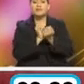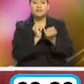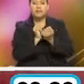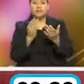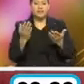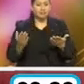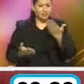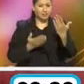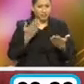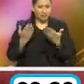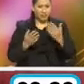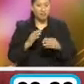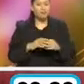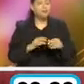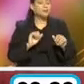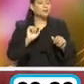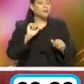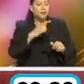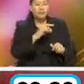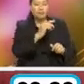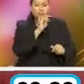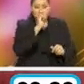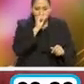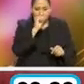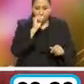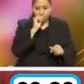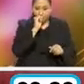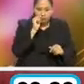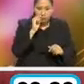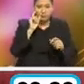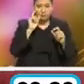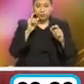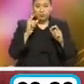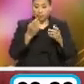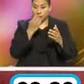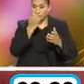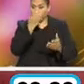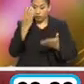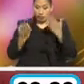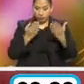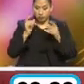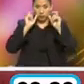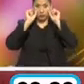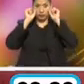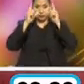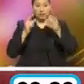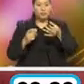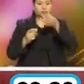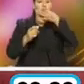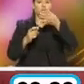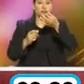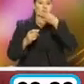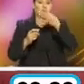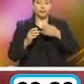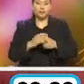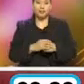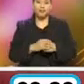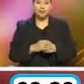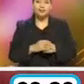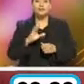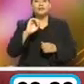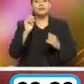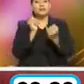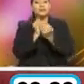Okay. Abusan de alguna sustancia, ¿no? Los mantiene despiertos, a veces, inclusive a